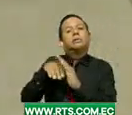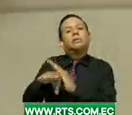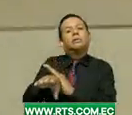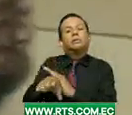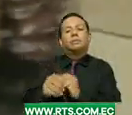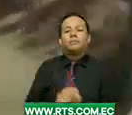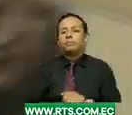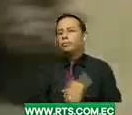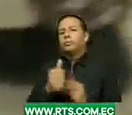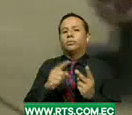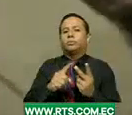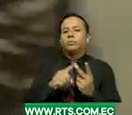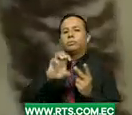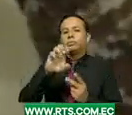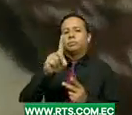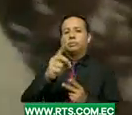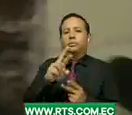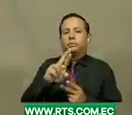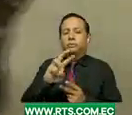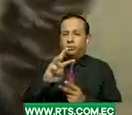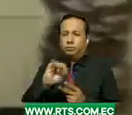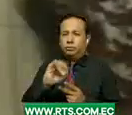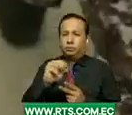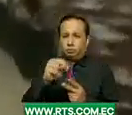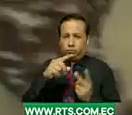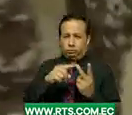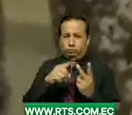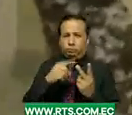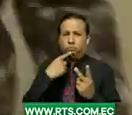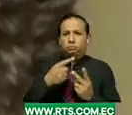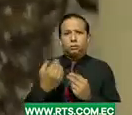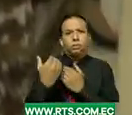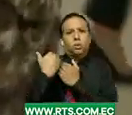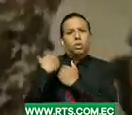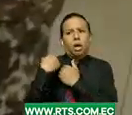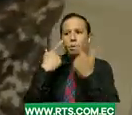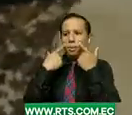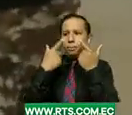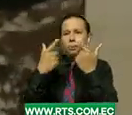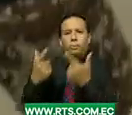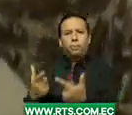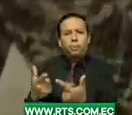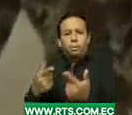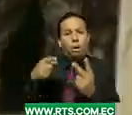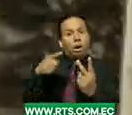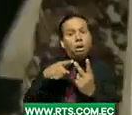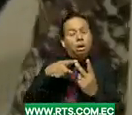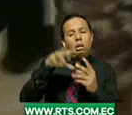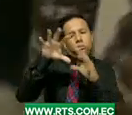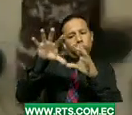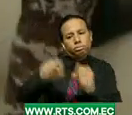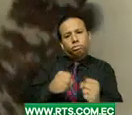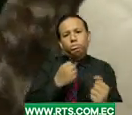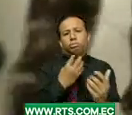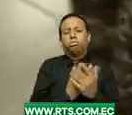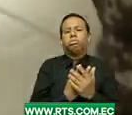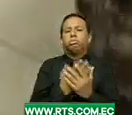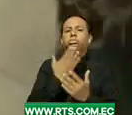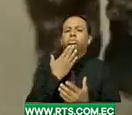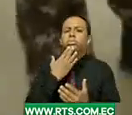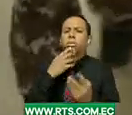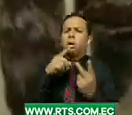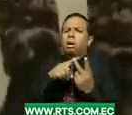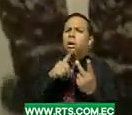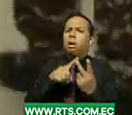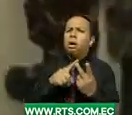Adolfo Pelle, guía penitenciario asignado a resguardarlo, fue detenido por este caso. Tiene que explicar por qué no estaba